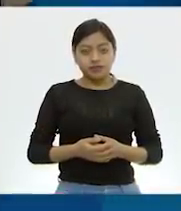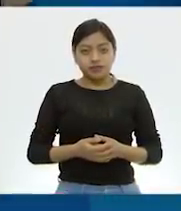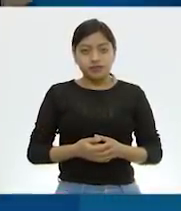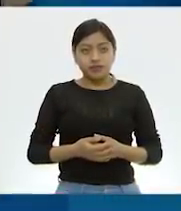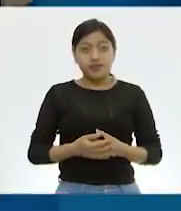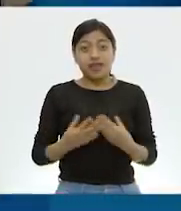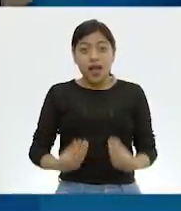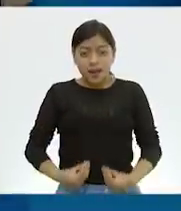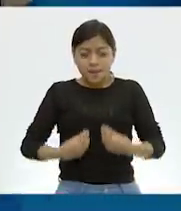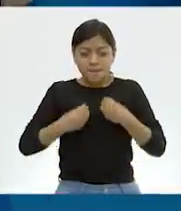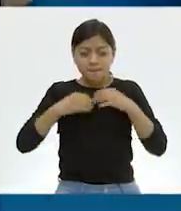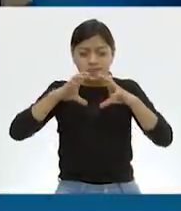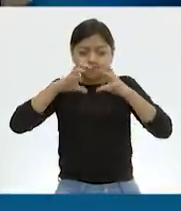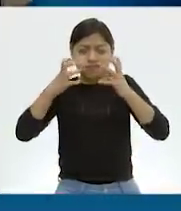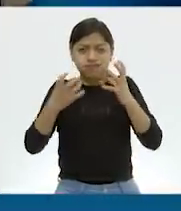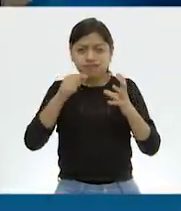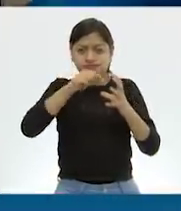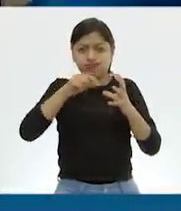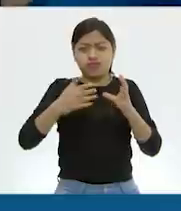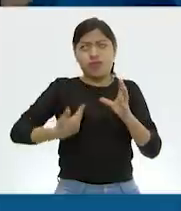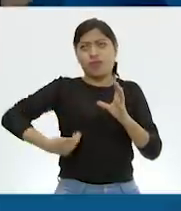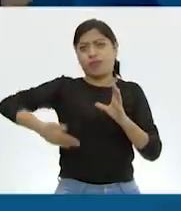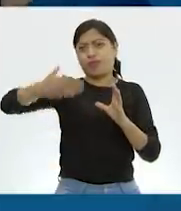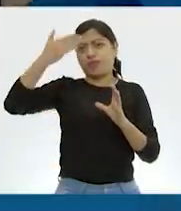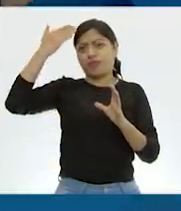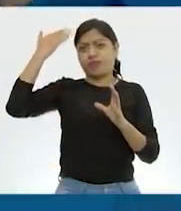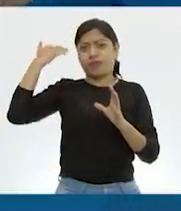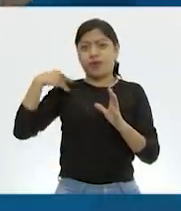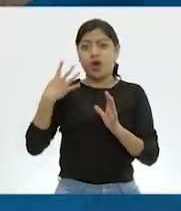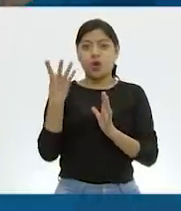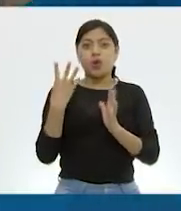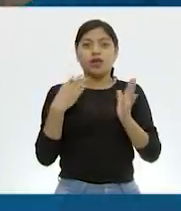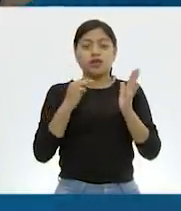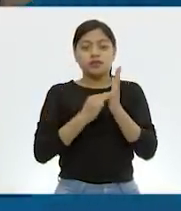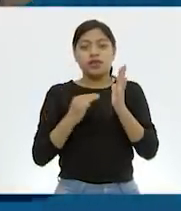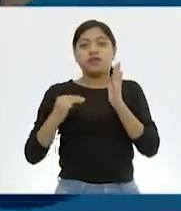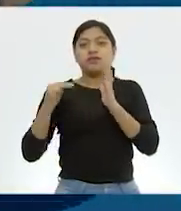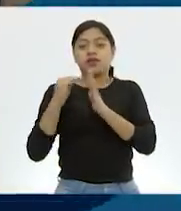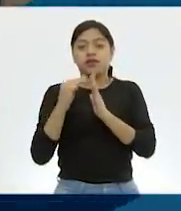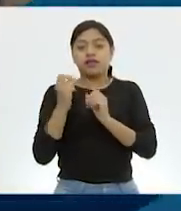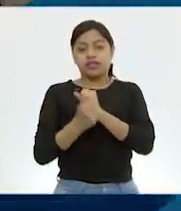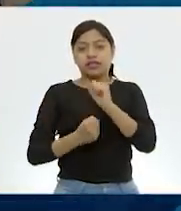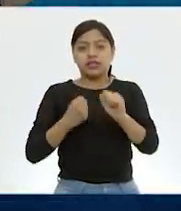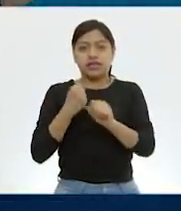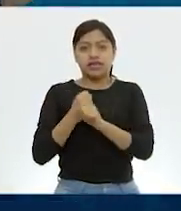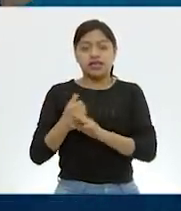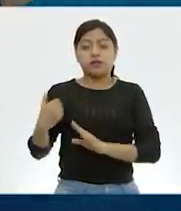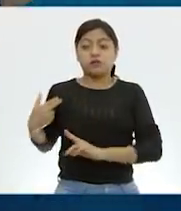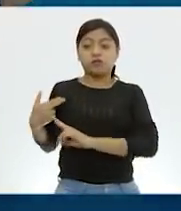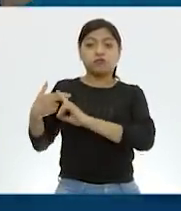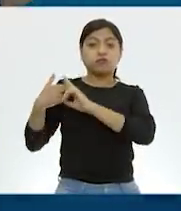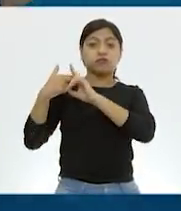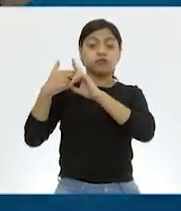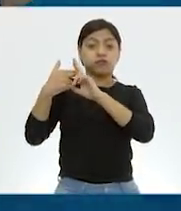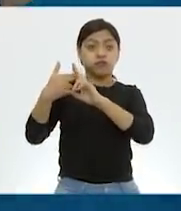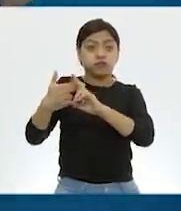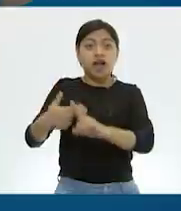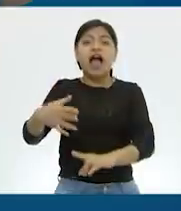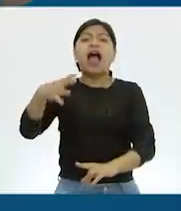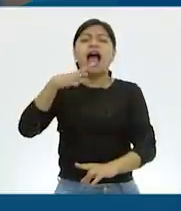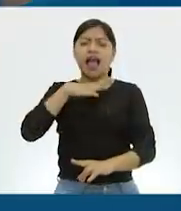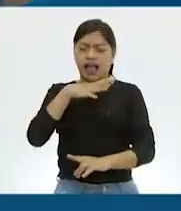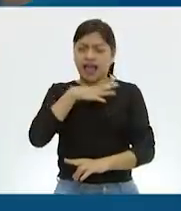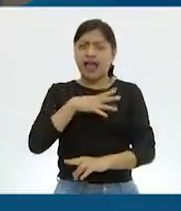La vida en la Tierra surgió hace aproximadamente 4.000 millones de años. A lo largo de este tiempo, han